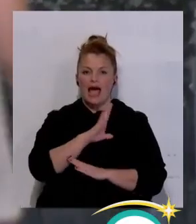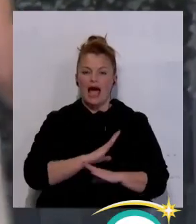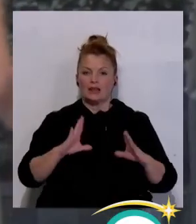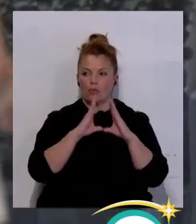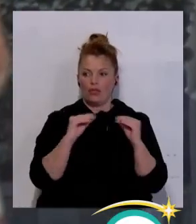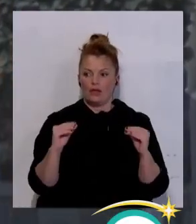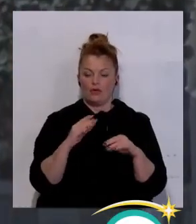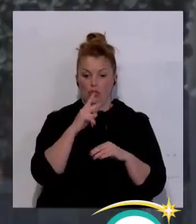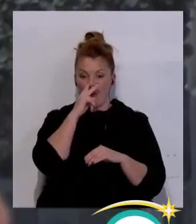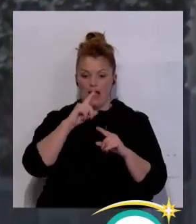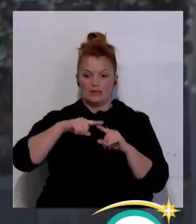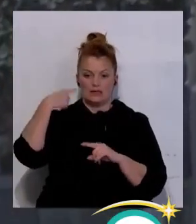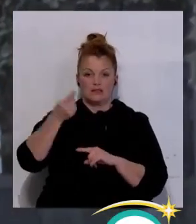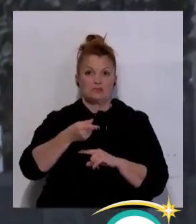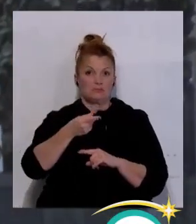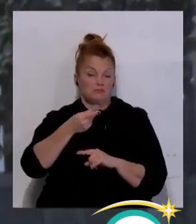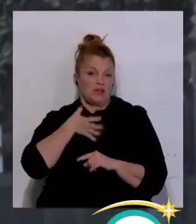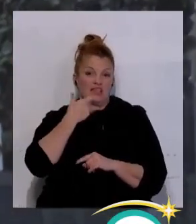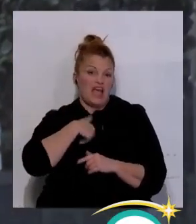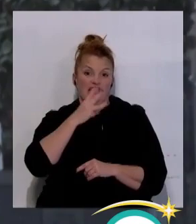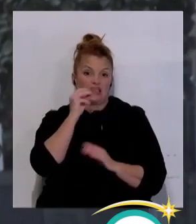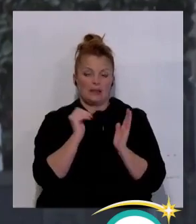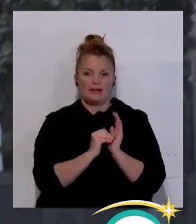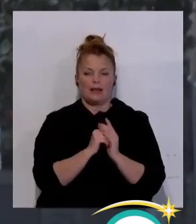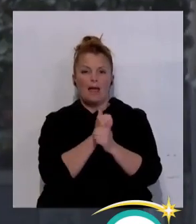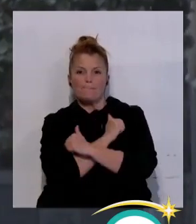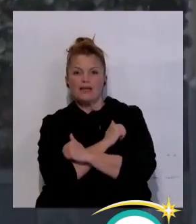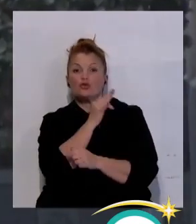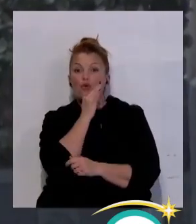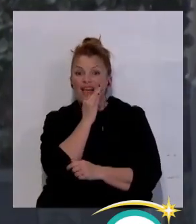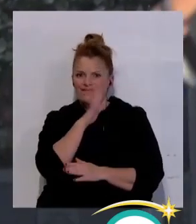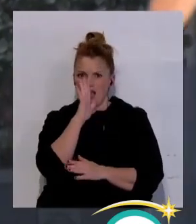supongo que después de 2 años 30.000, esperan consultas de salud mental.